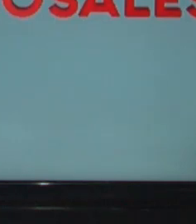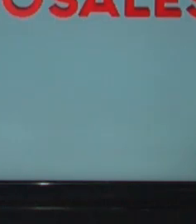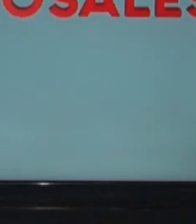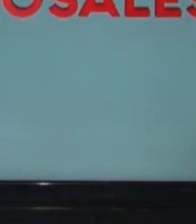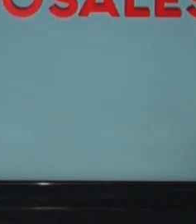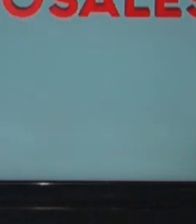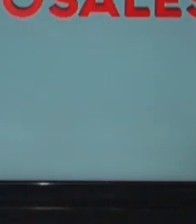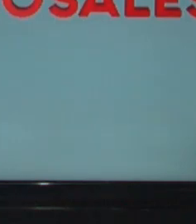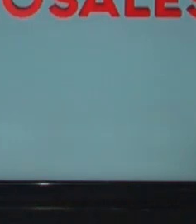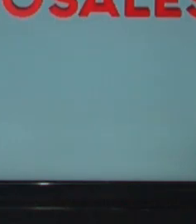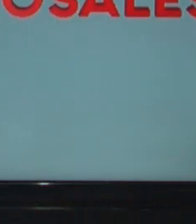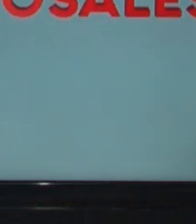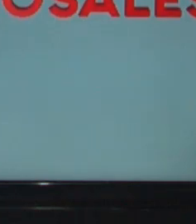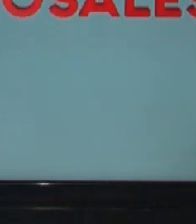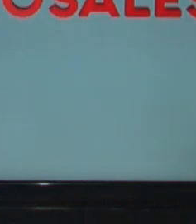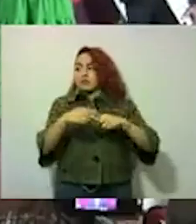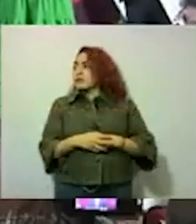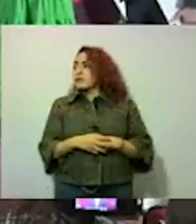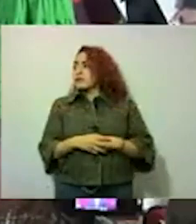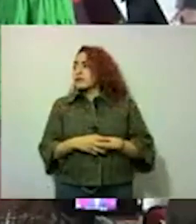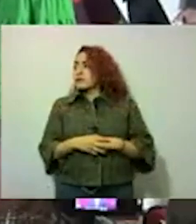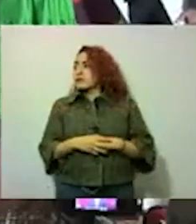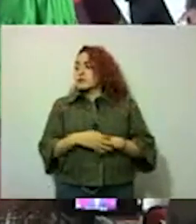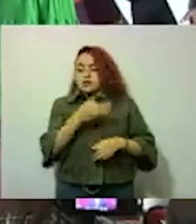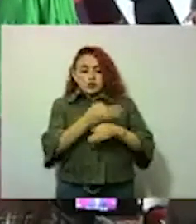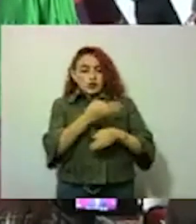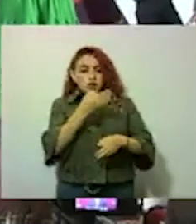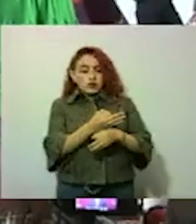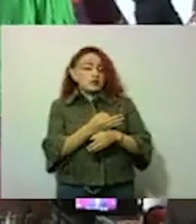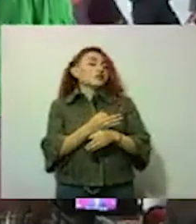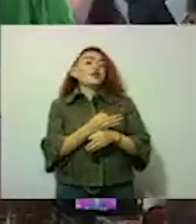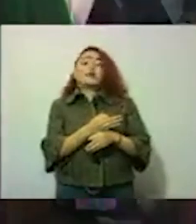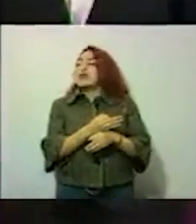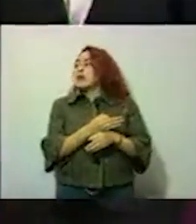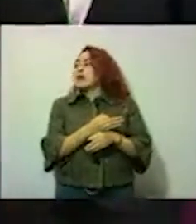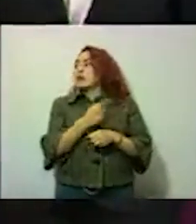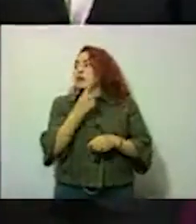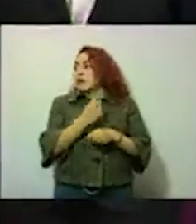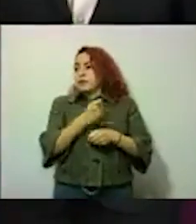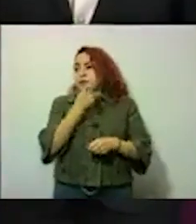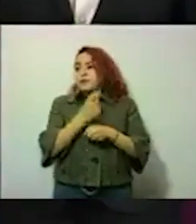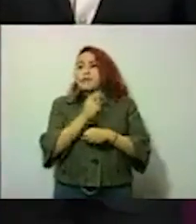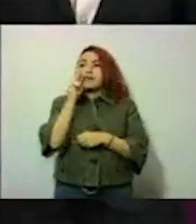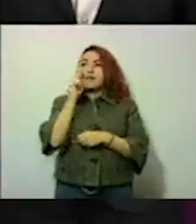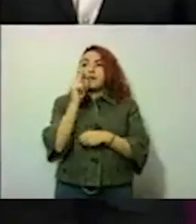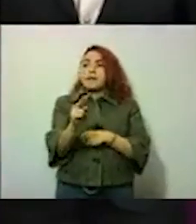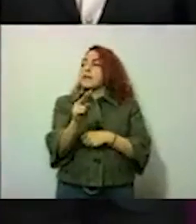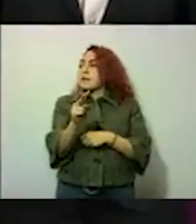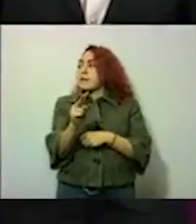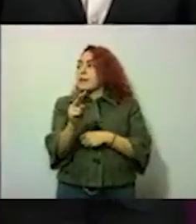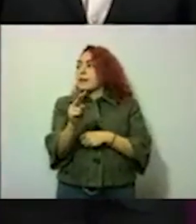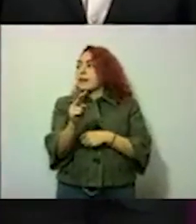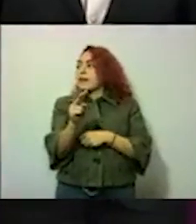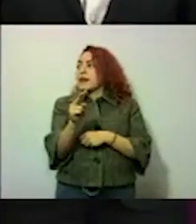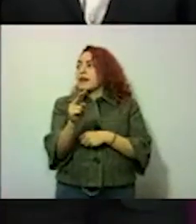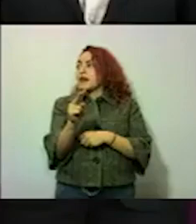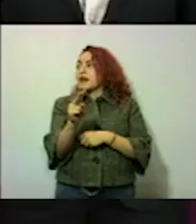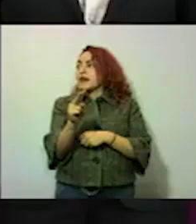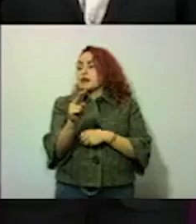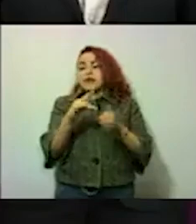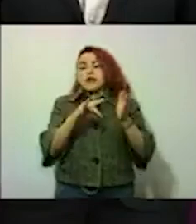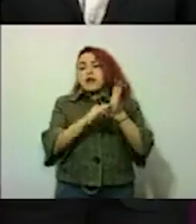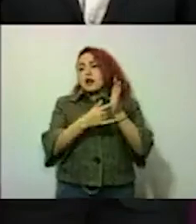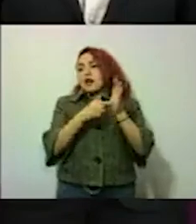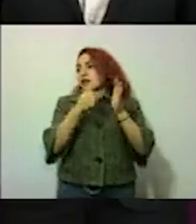Morelos. Escuche. Estamos primero viendo a qué horas va a